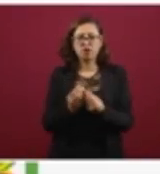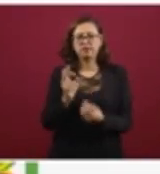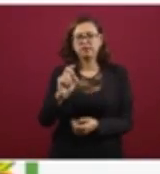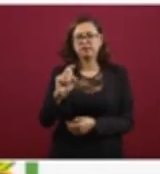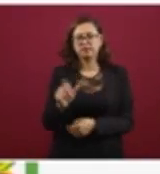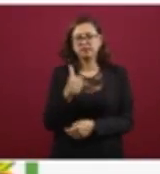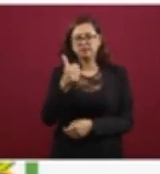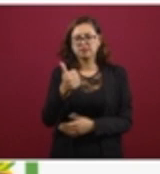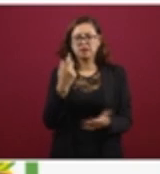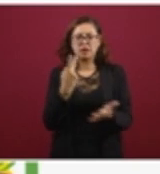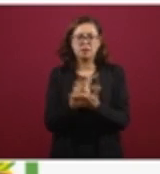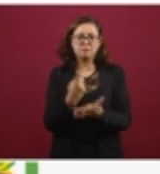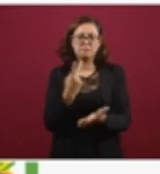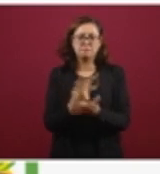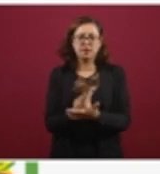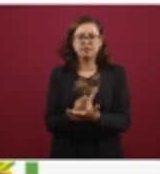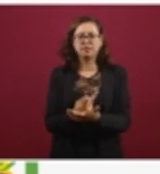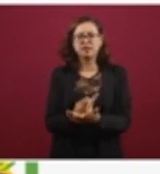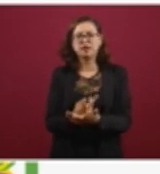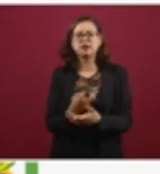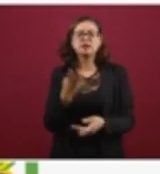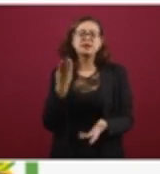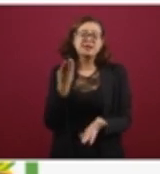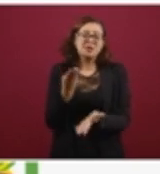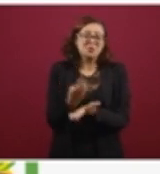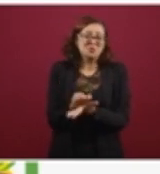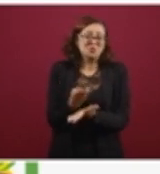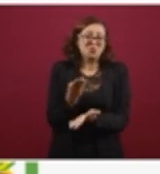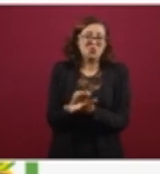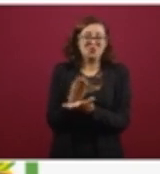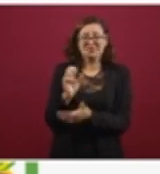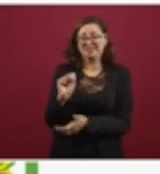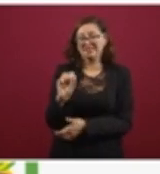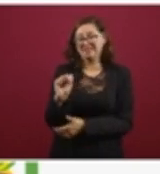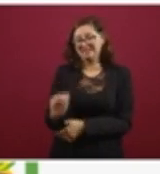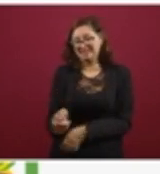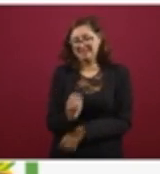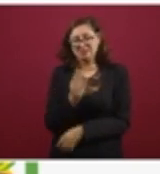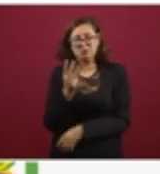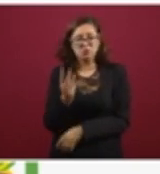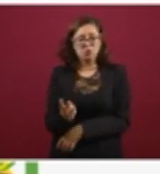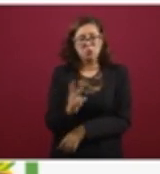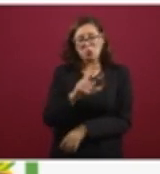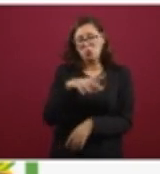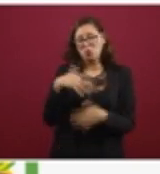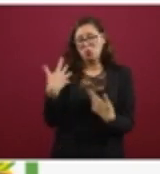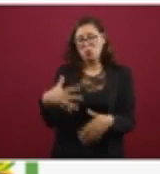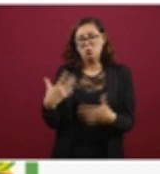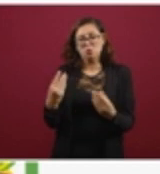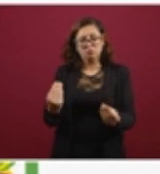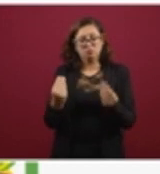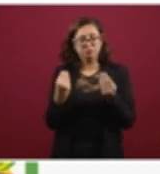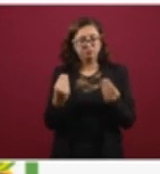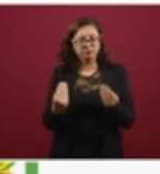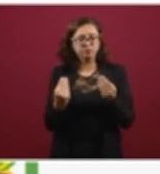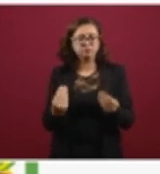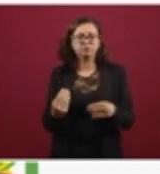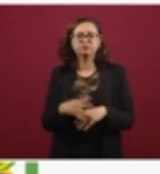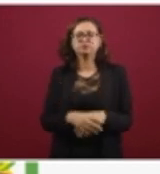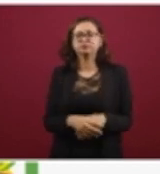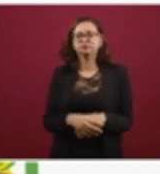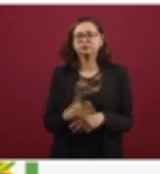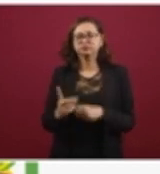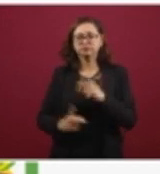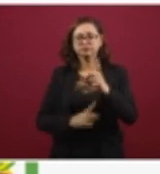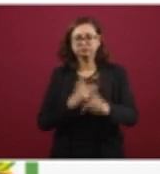platas y el más alto número de medallas de bronce en la participación de México en los Juegos Panamericanos. Los eventos deportivos de preparación,